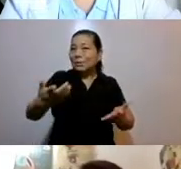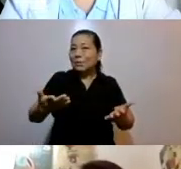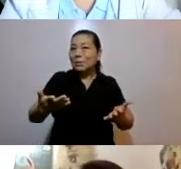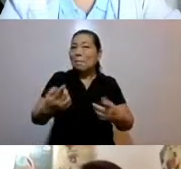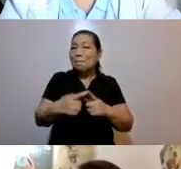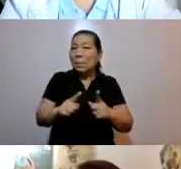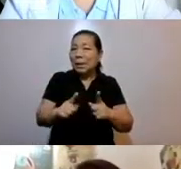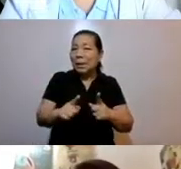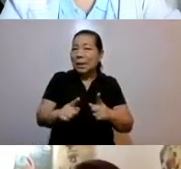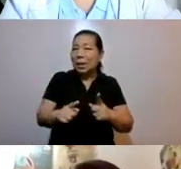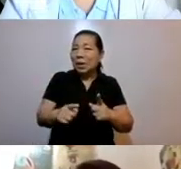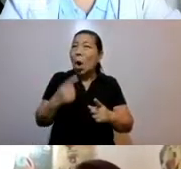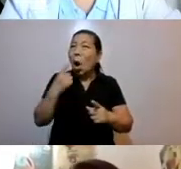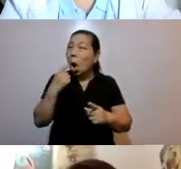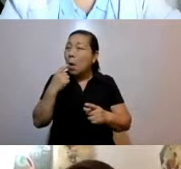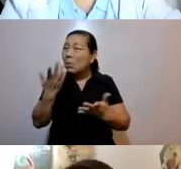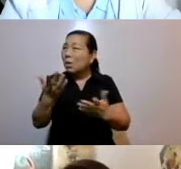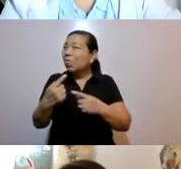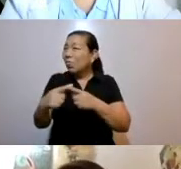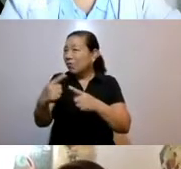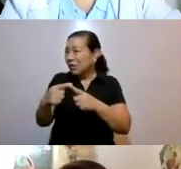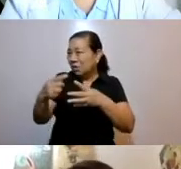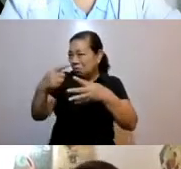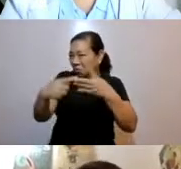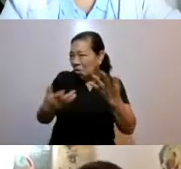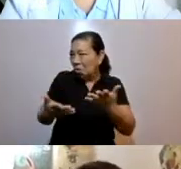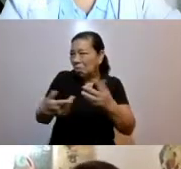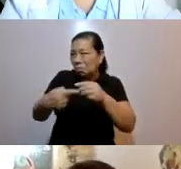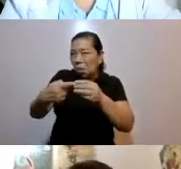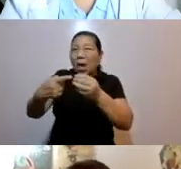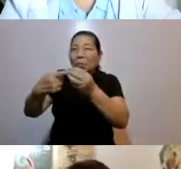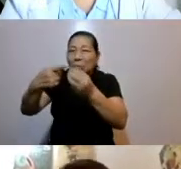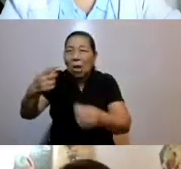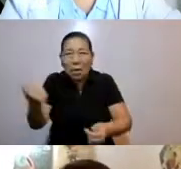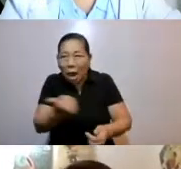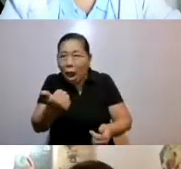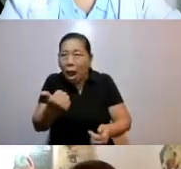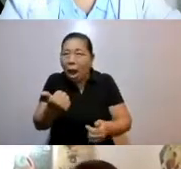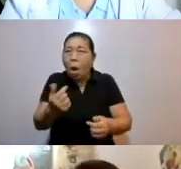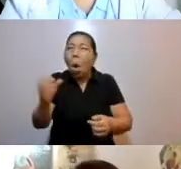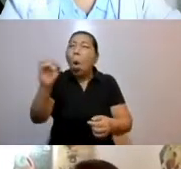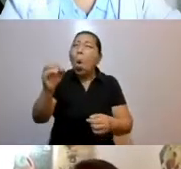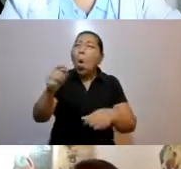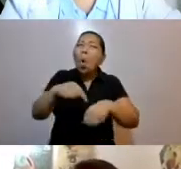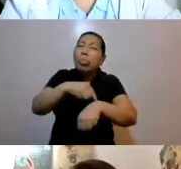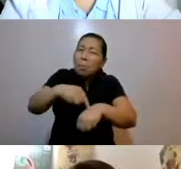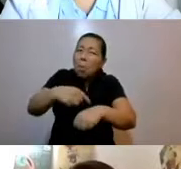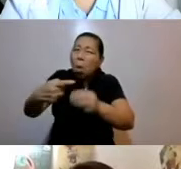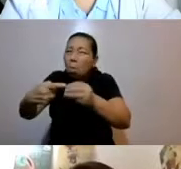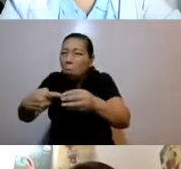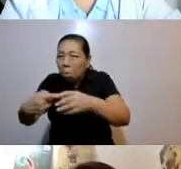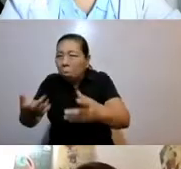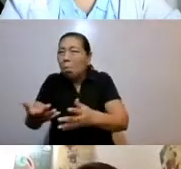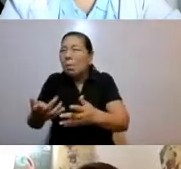disfunción orgásmica en el hombre es muy variada, ¿no? Hay eyaculación precoz, eyaculación retardada, eyaculación retrógrada.